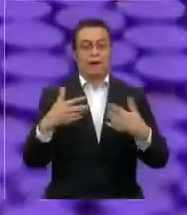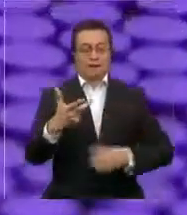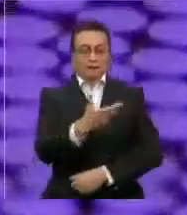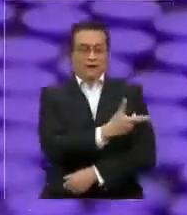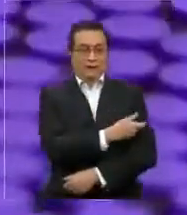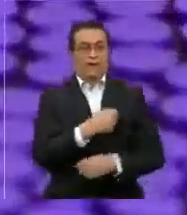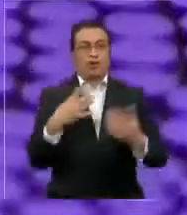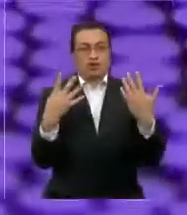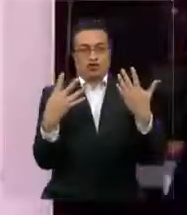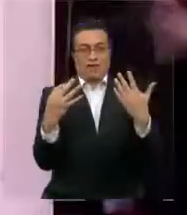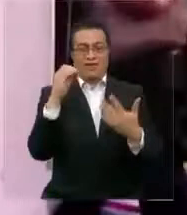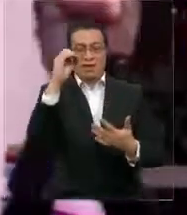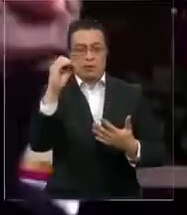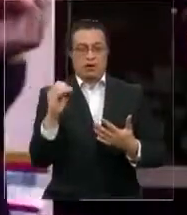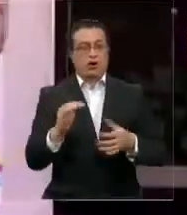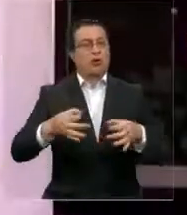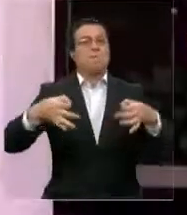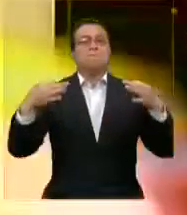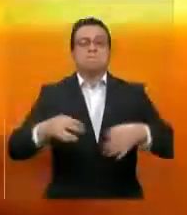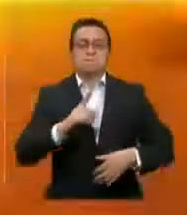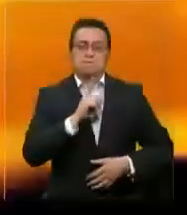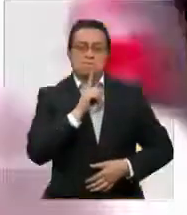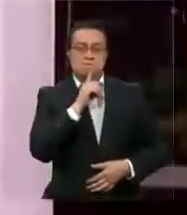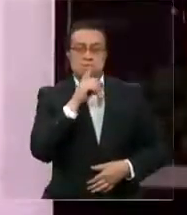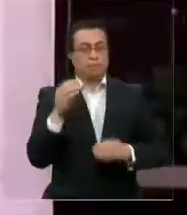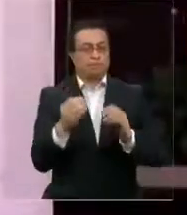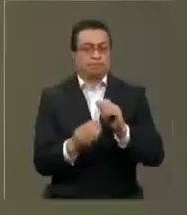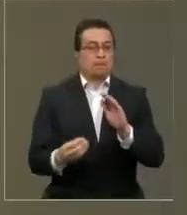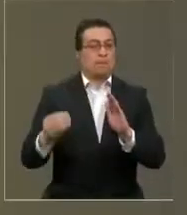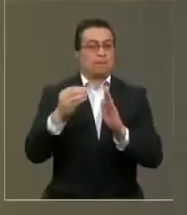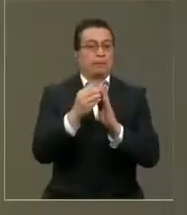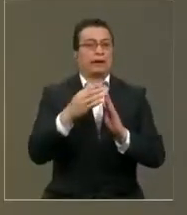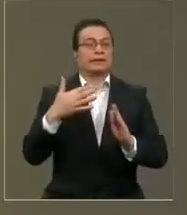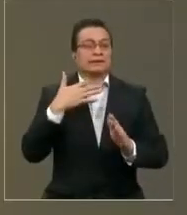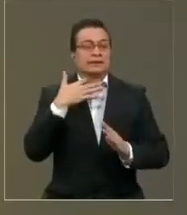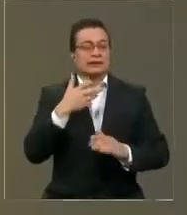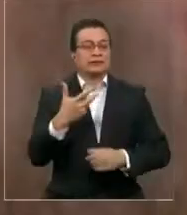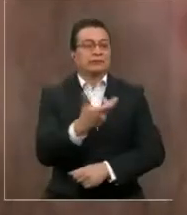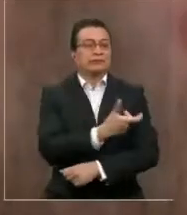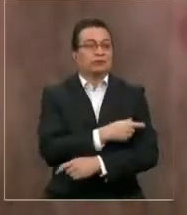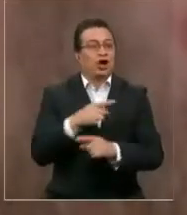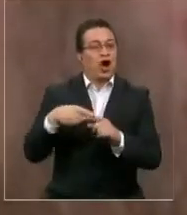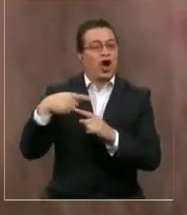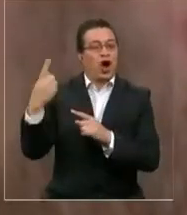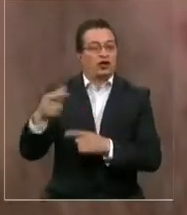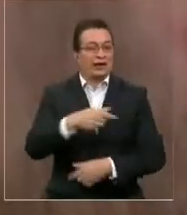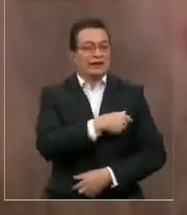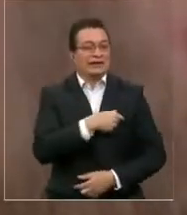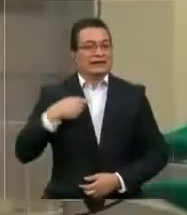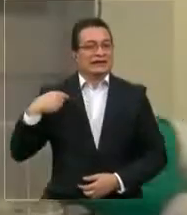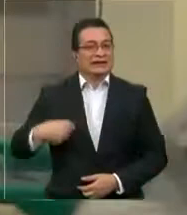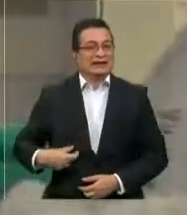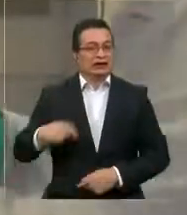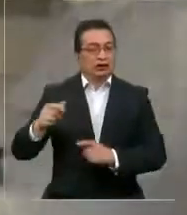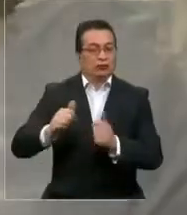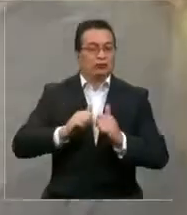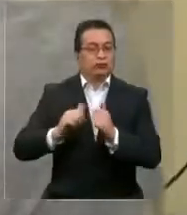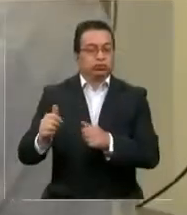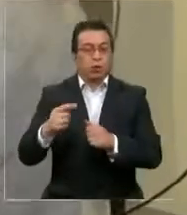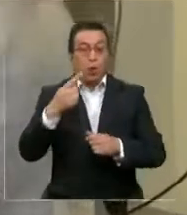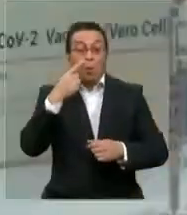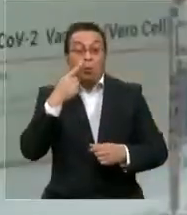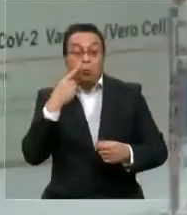un 90% de efectividad, número superior al registrado por la vacuna CoronaVac del laboratorio chino Sinovac en